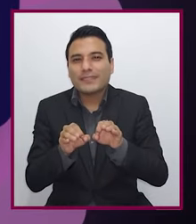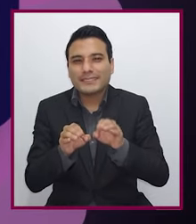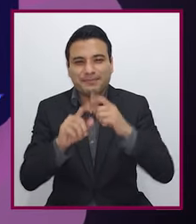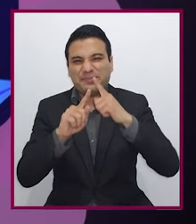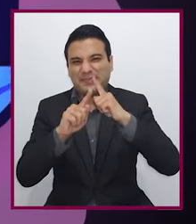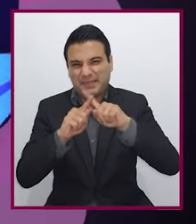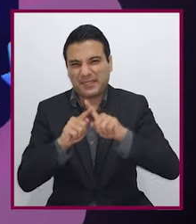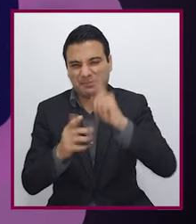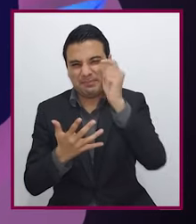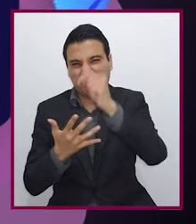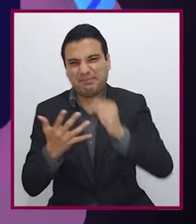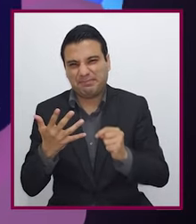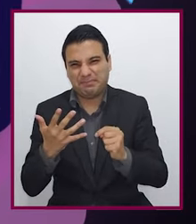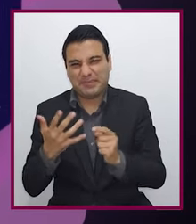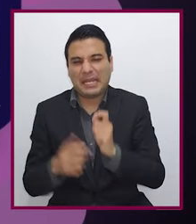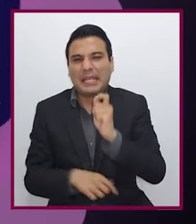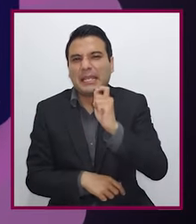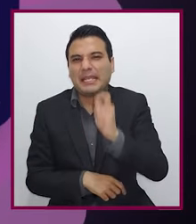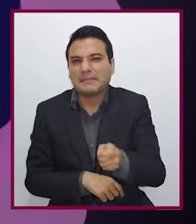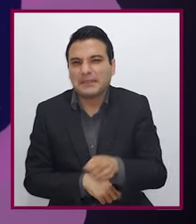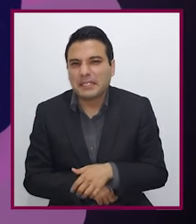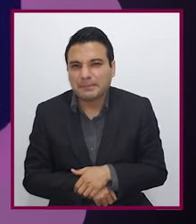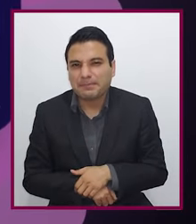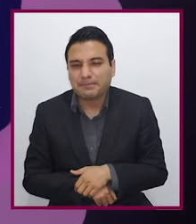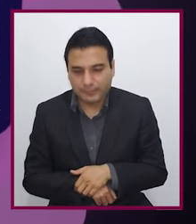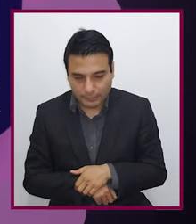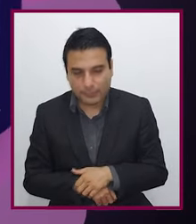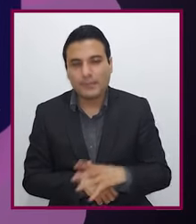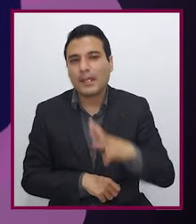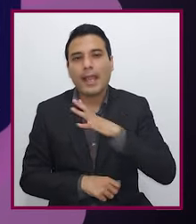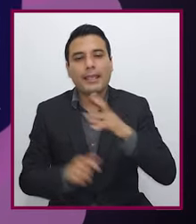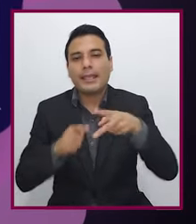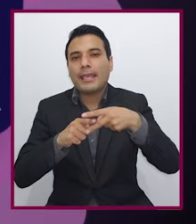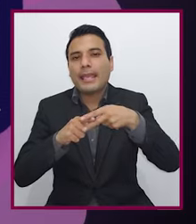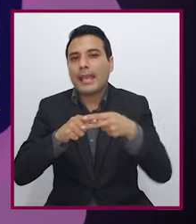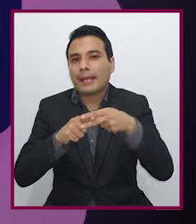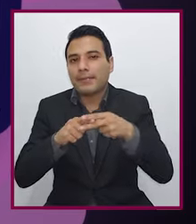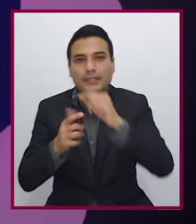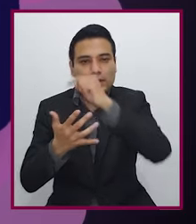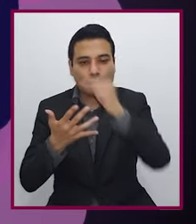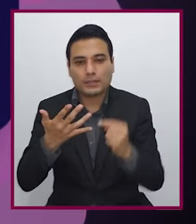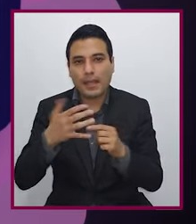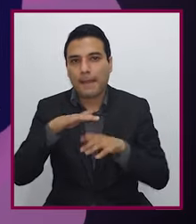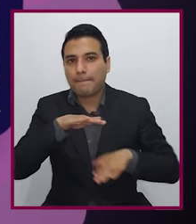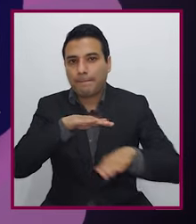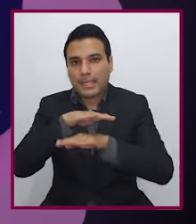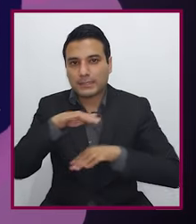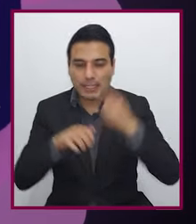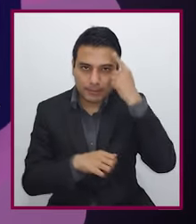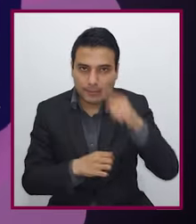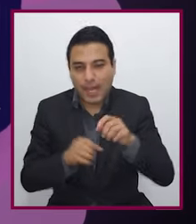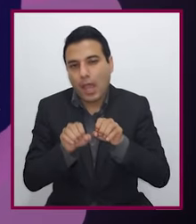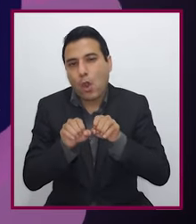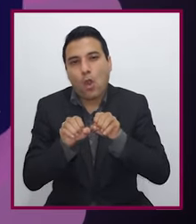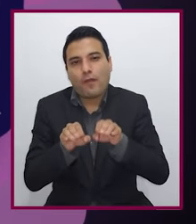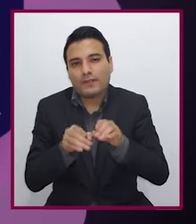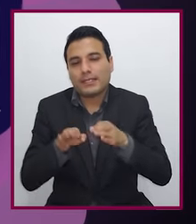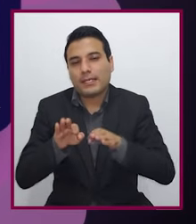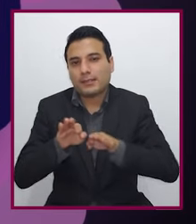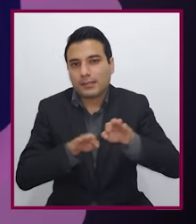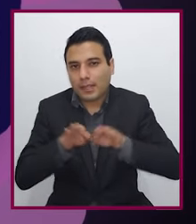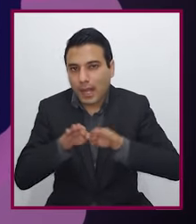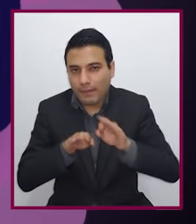sus aplicaciones. Ofimática nos referimos de las herramientas básicas para pues, aspectos de oficina